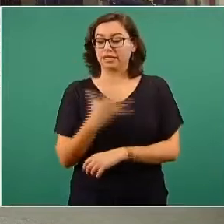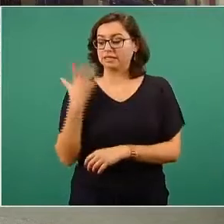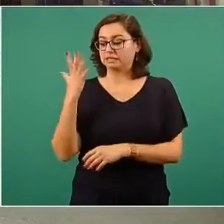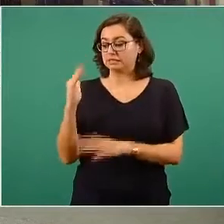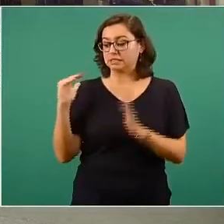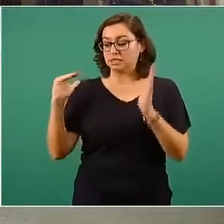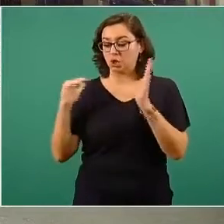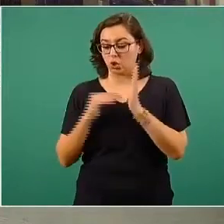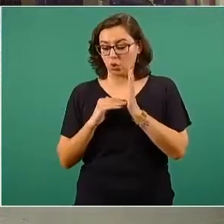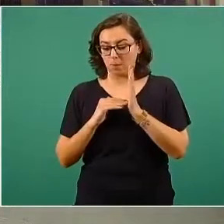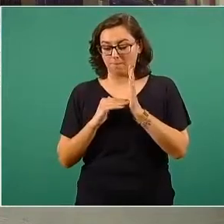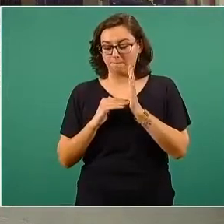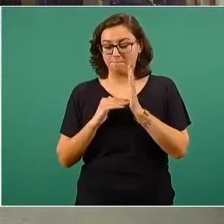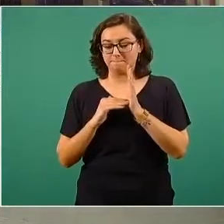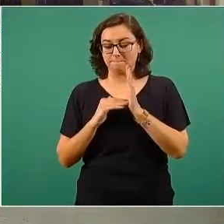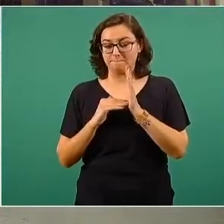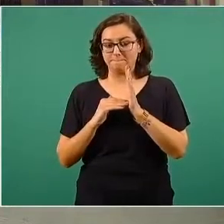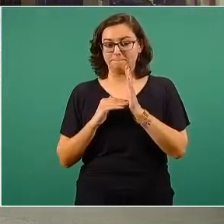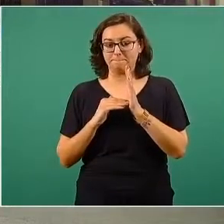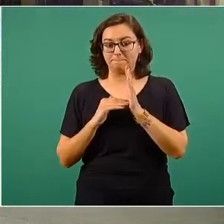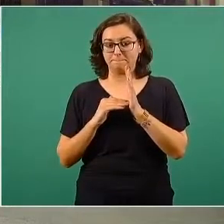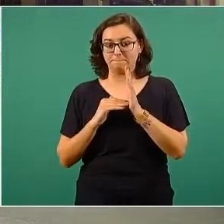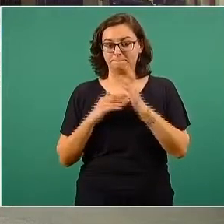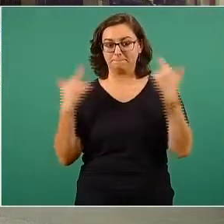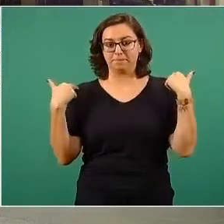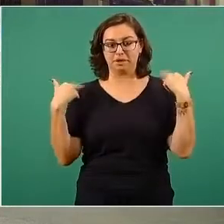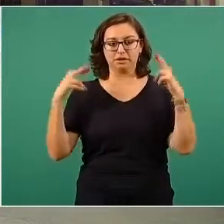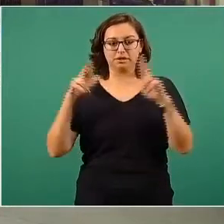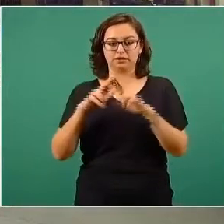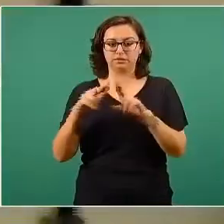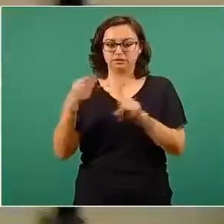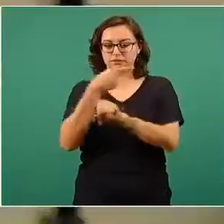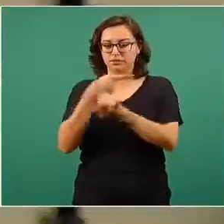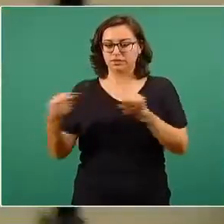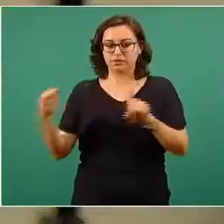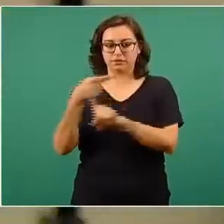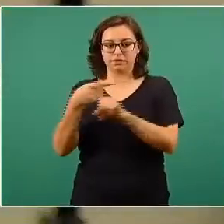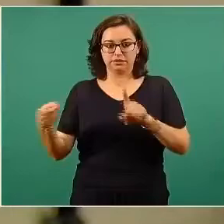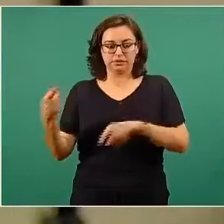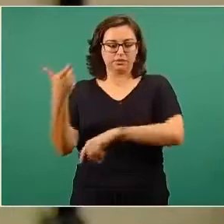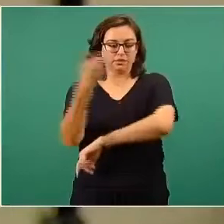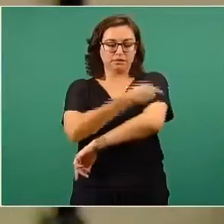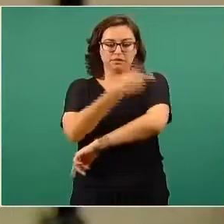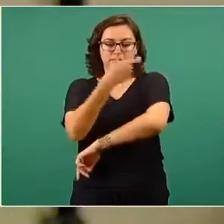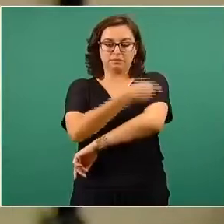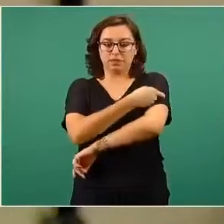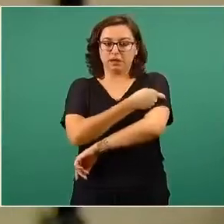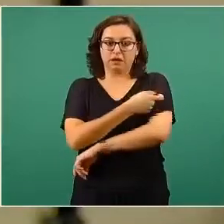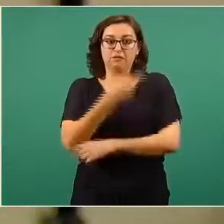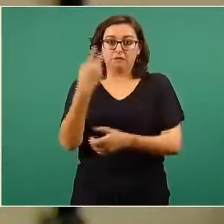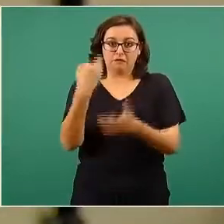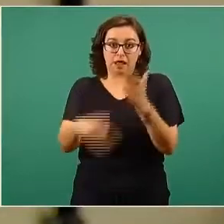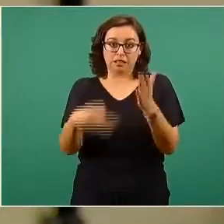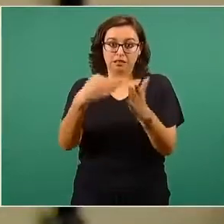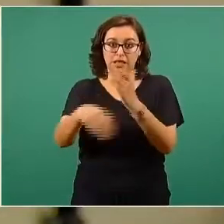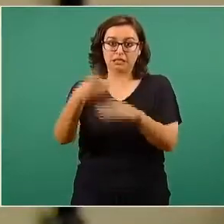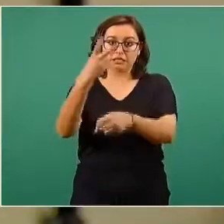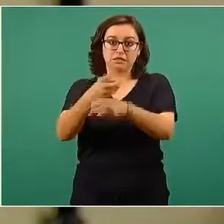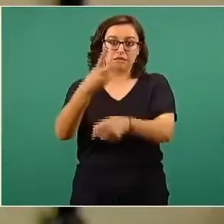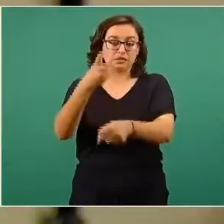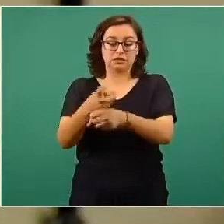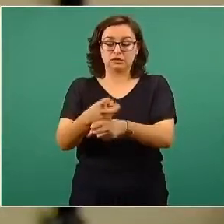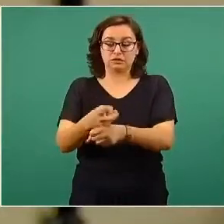con medios esquemas. ¿Cuándo terminaría de completarse el esquema de vacunación para estos docentes que